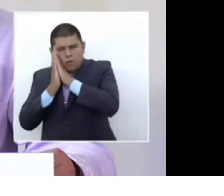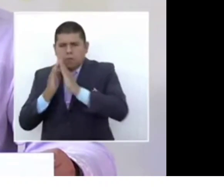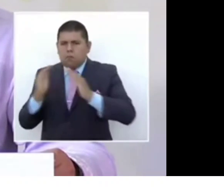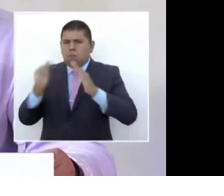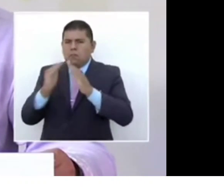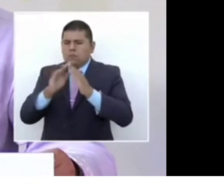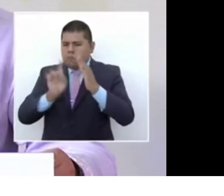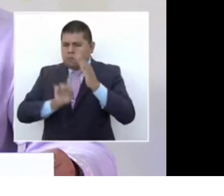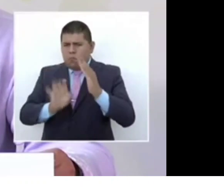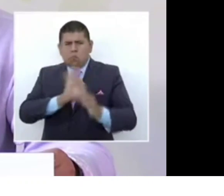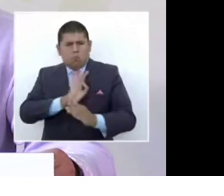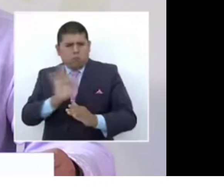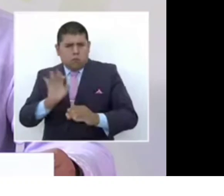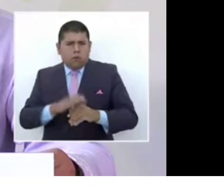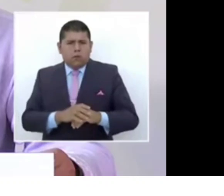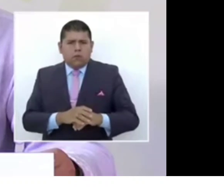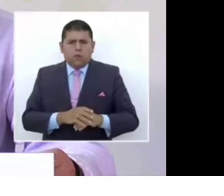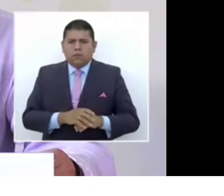casas,